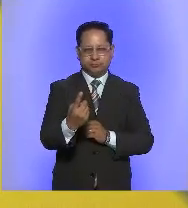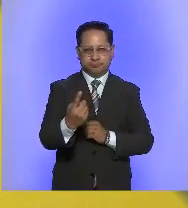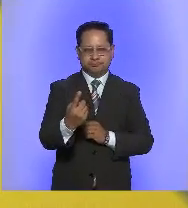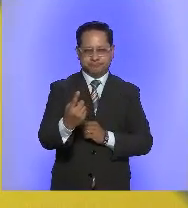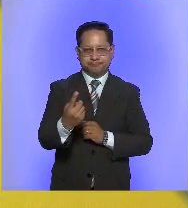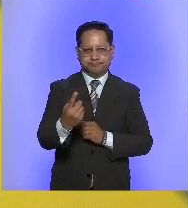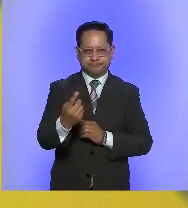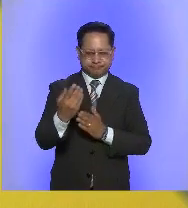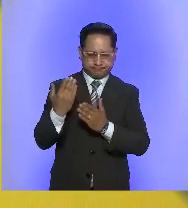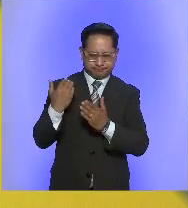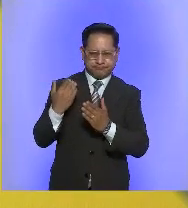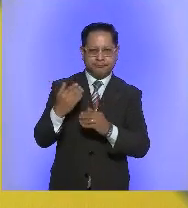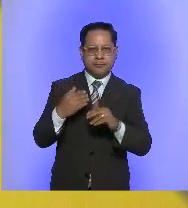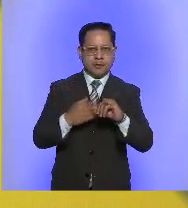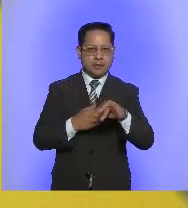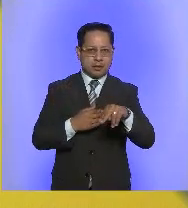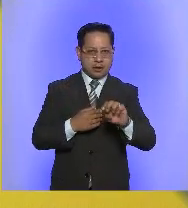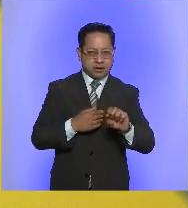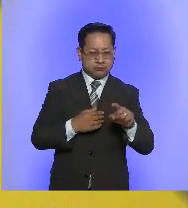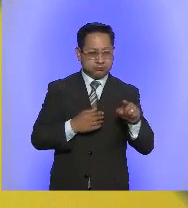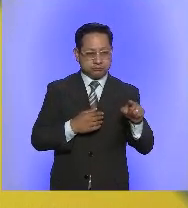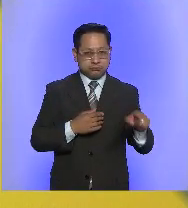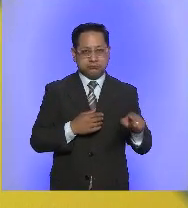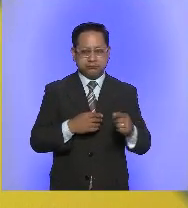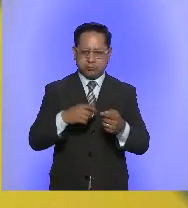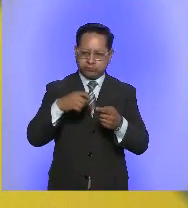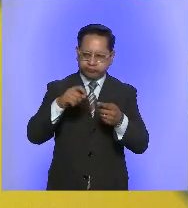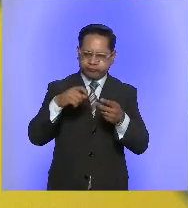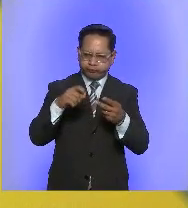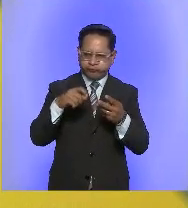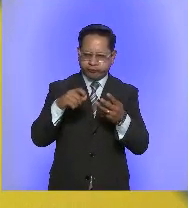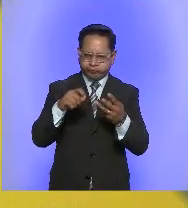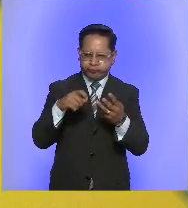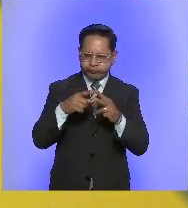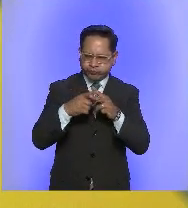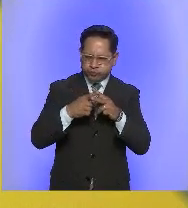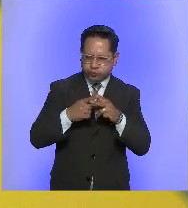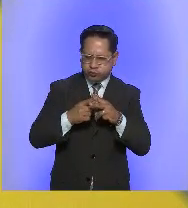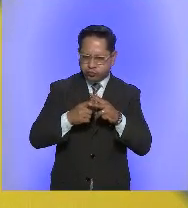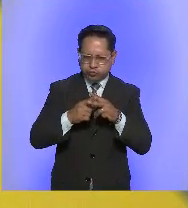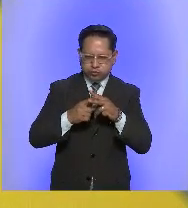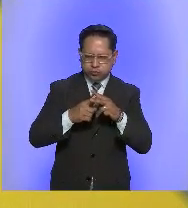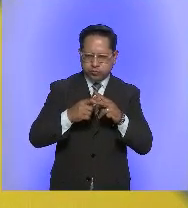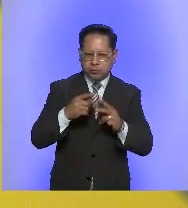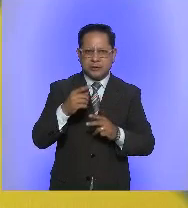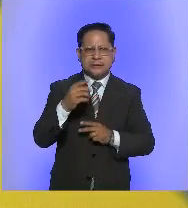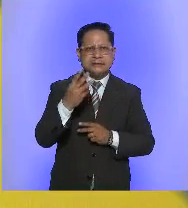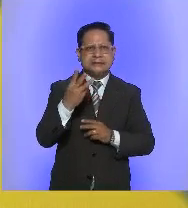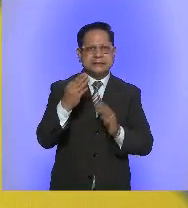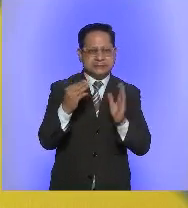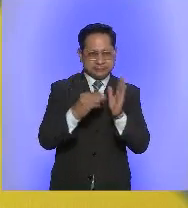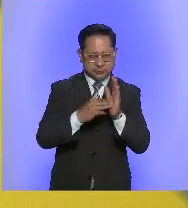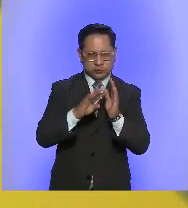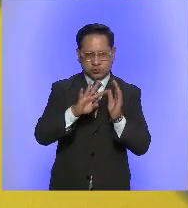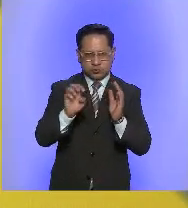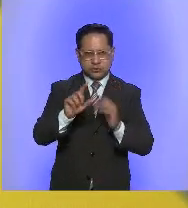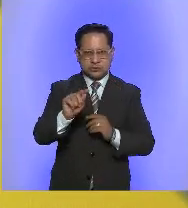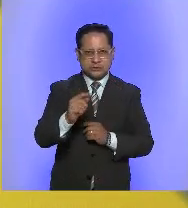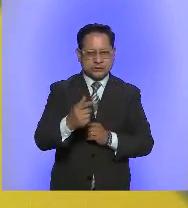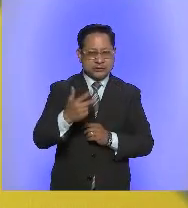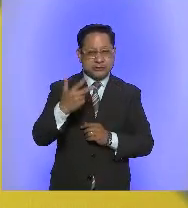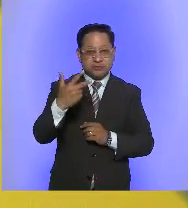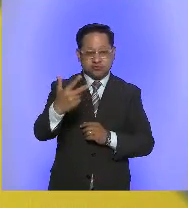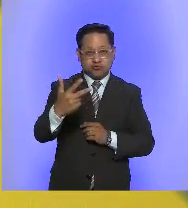Electoral registró a 3,478 candidaturas. Los 15 entidades federativas